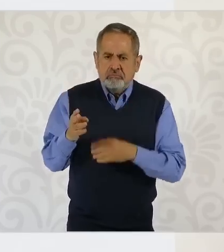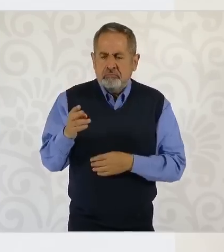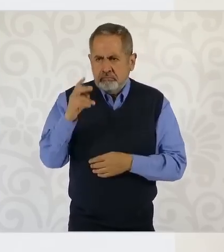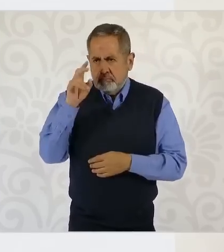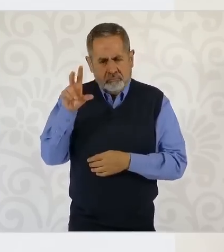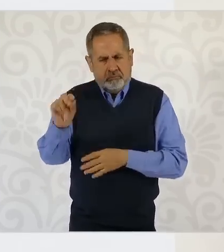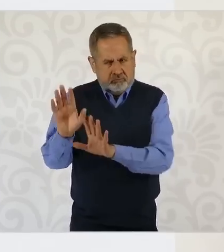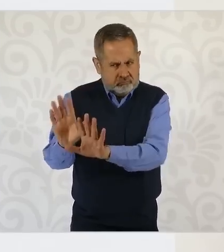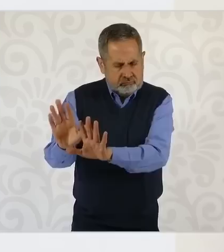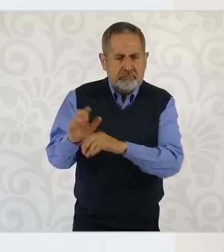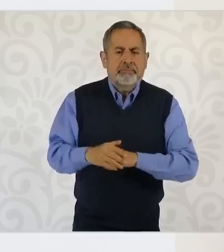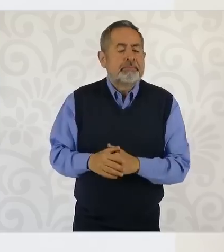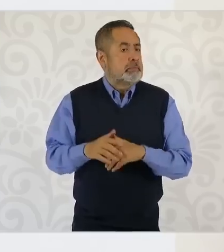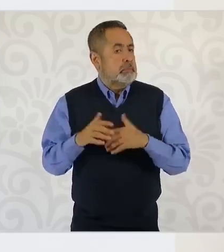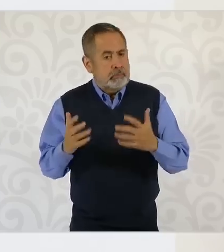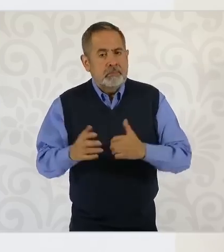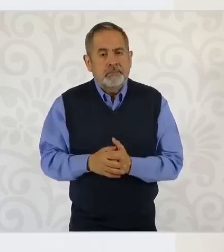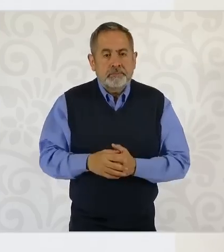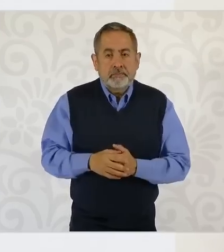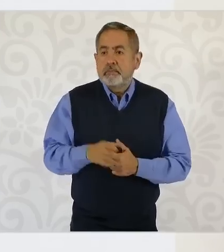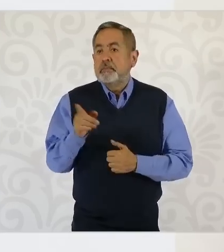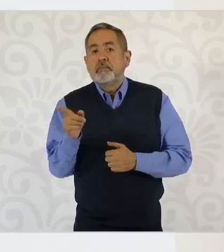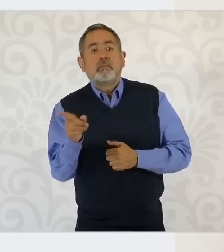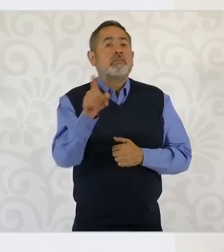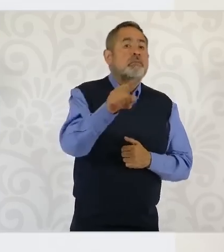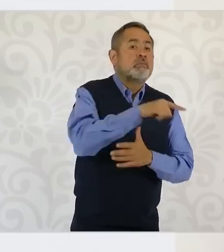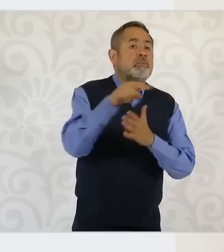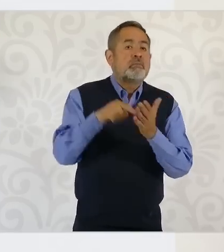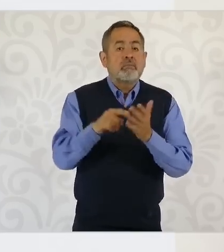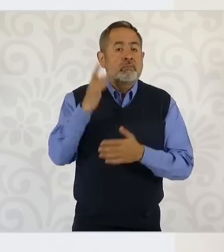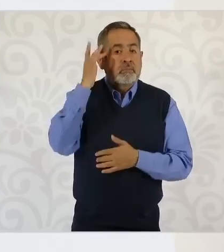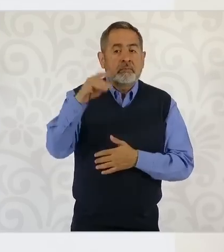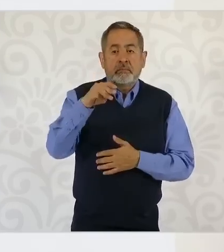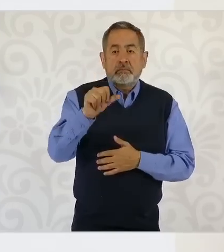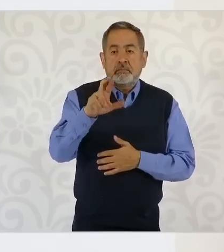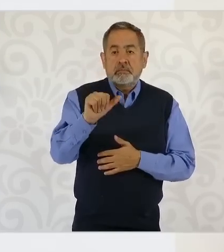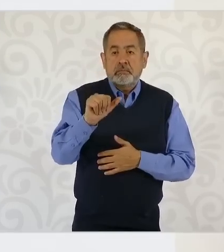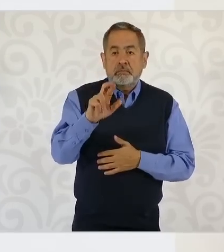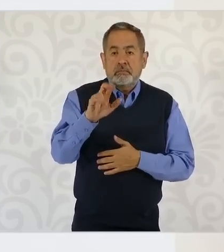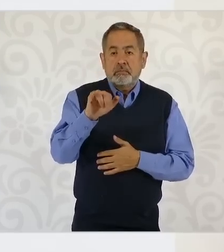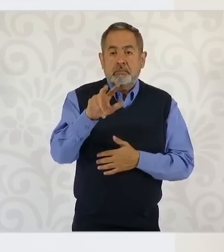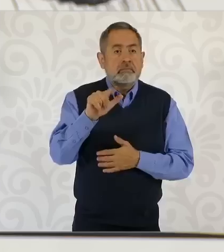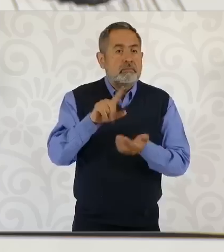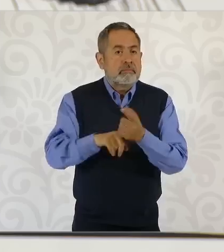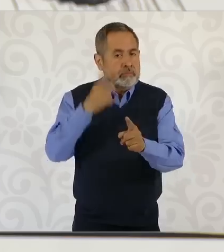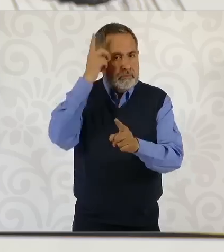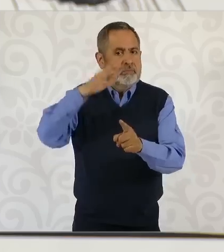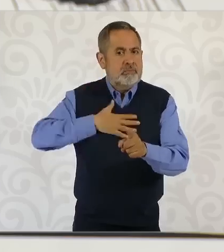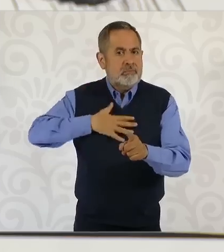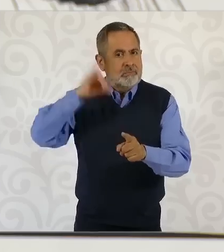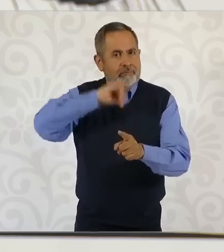cierre. Entonces había un lugar en Santa María la Ribera que era del gobierno de la ciudad que no